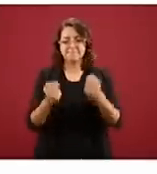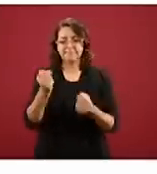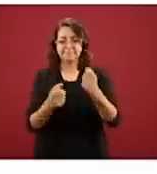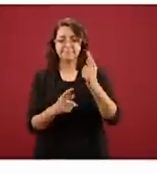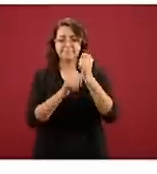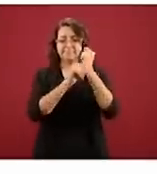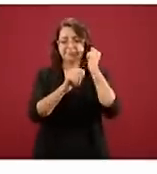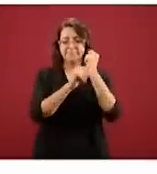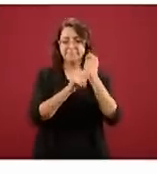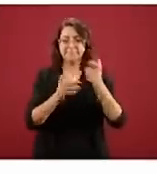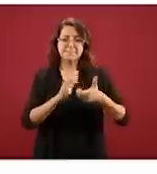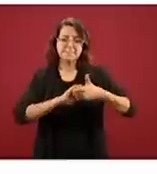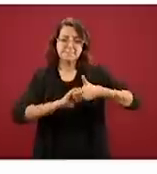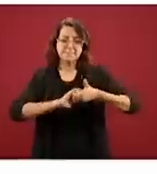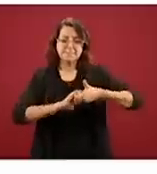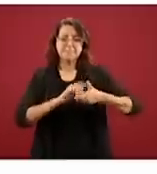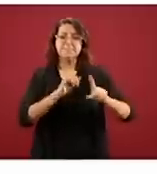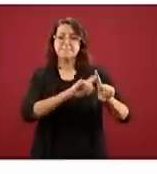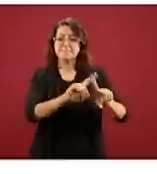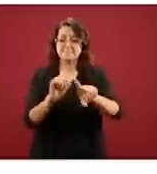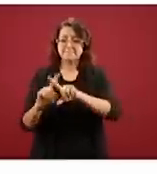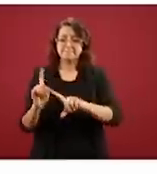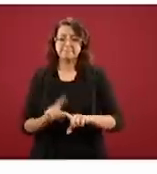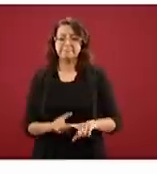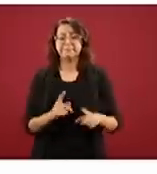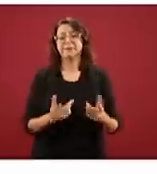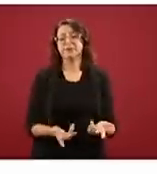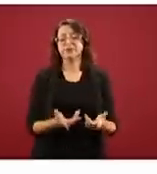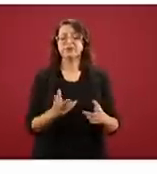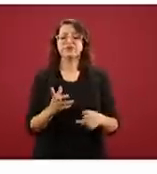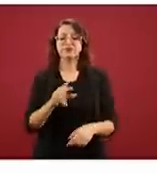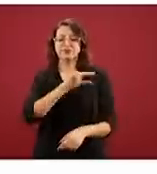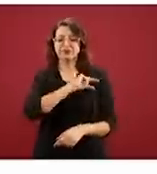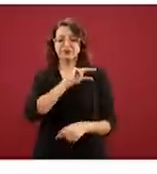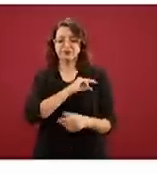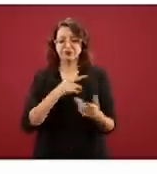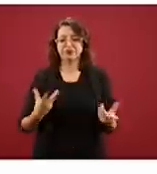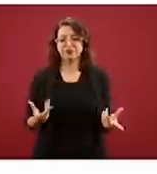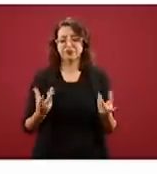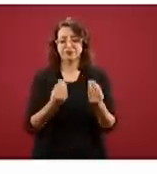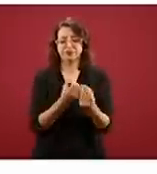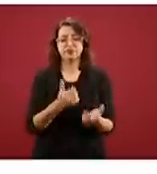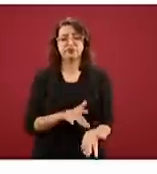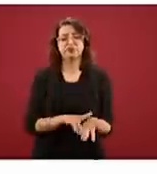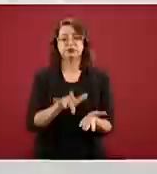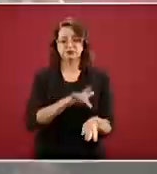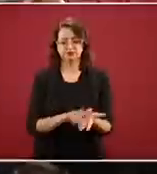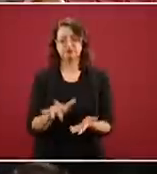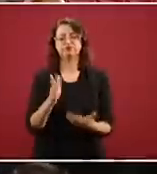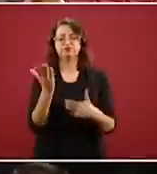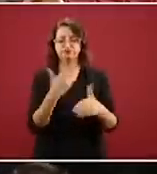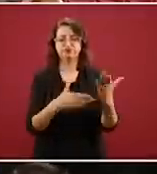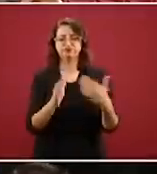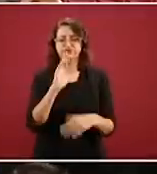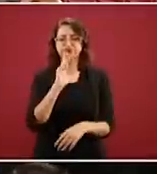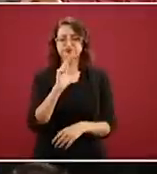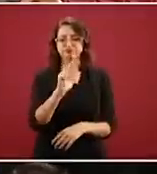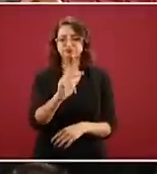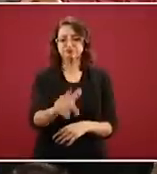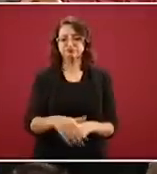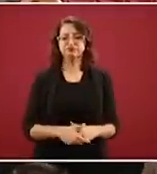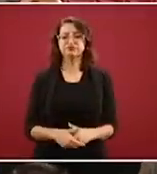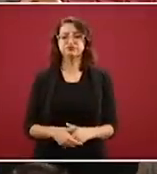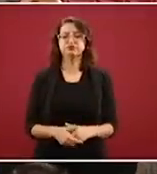a transporte de carga en carretera, con el sector privado, que está dando afortunadamente buenos resultados.